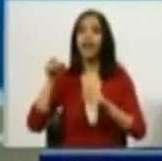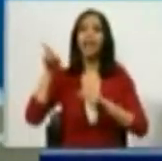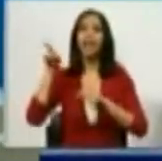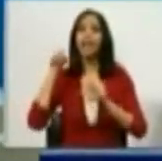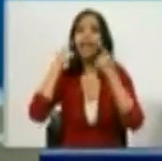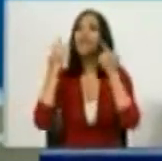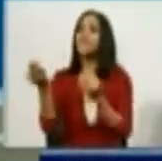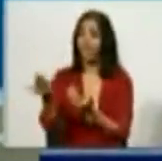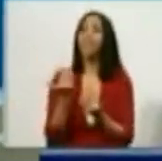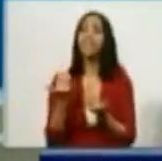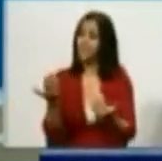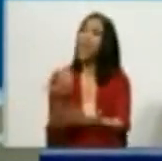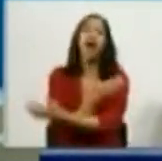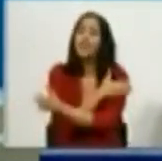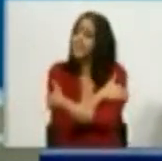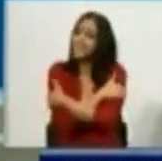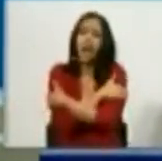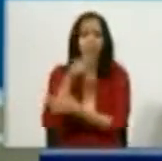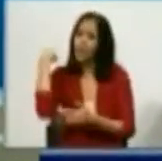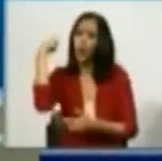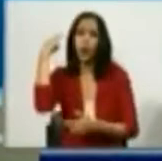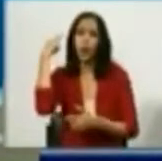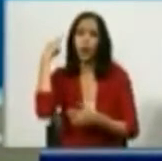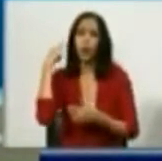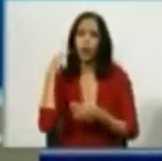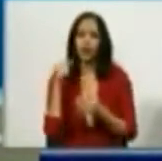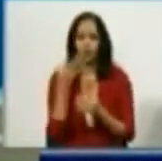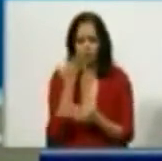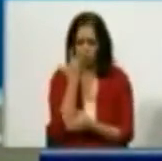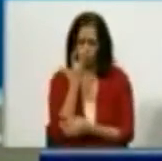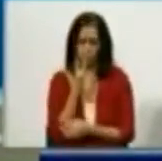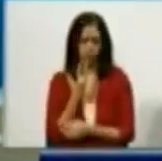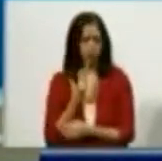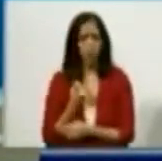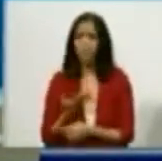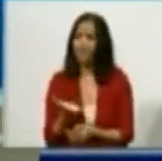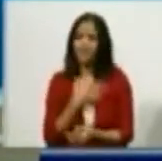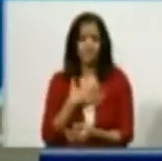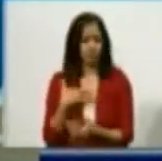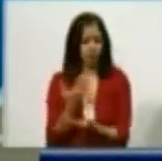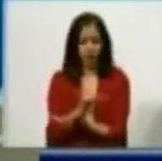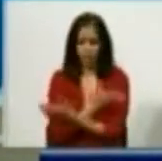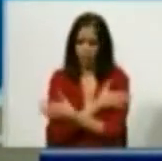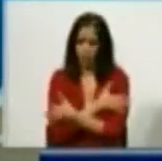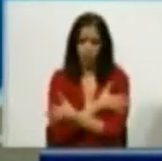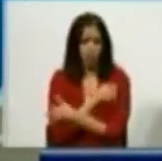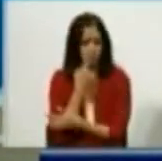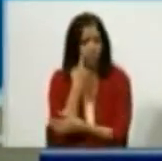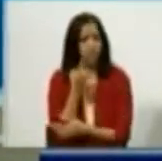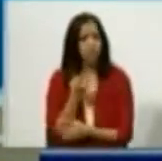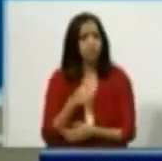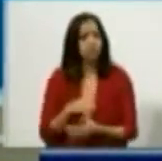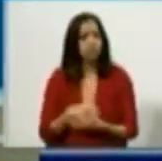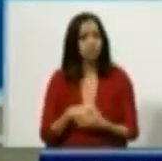Vení abrazame loco no me quiso abrazar viste